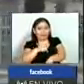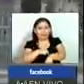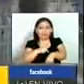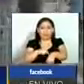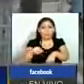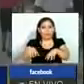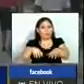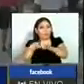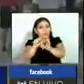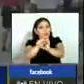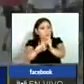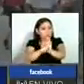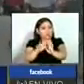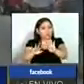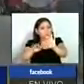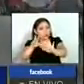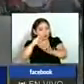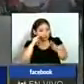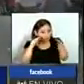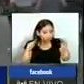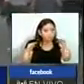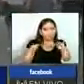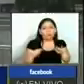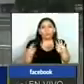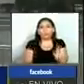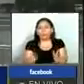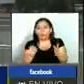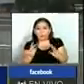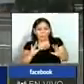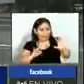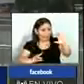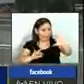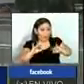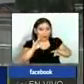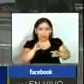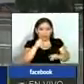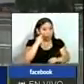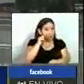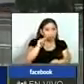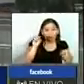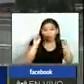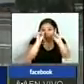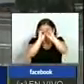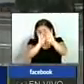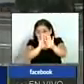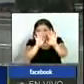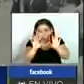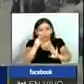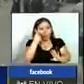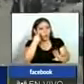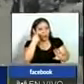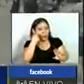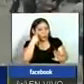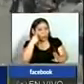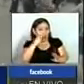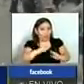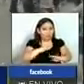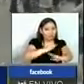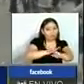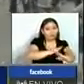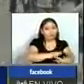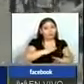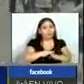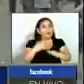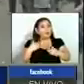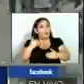estados Han captado De manera especial La atención Pese al creciente registro No es obvio A la vista Que se estén tomando Las precauciones aconsejadas Mientras